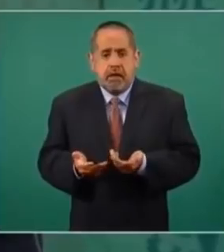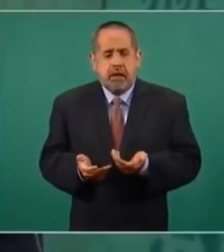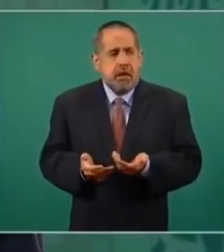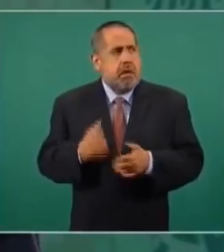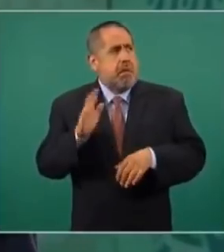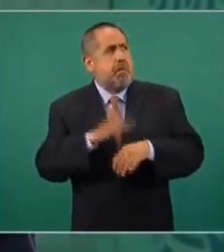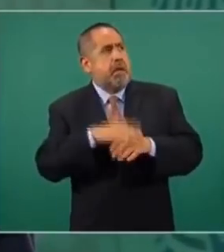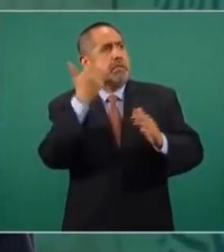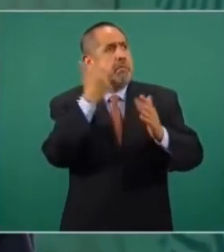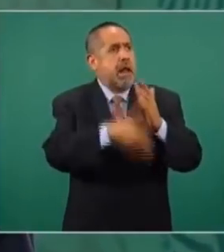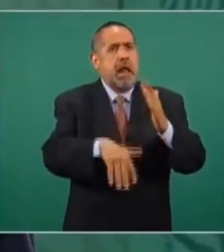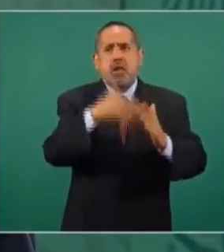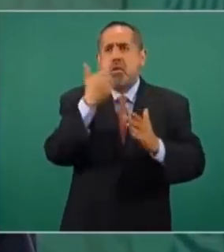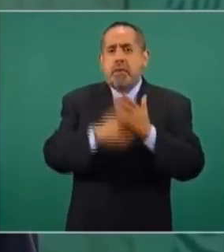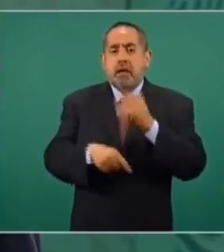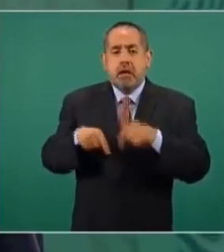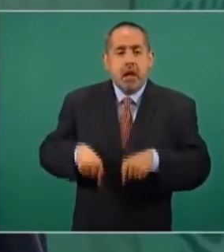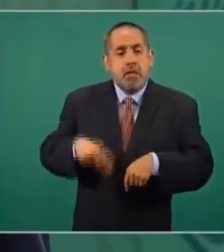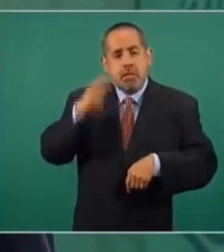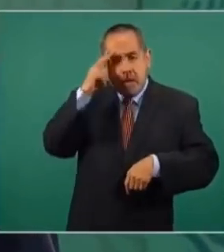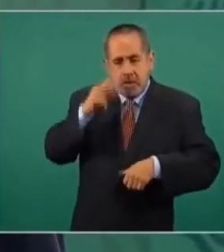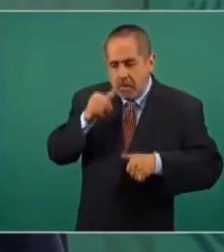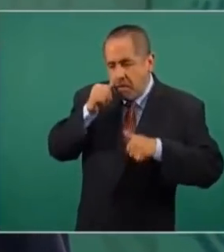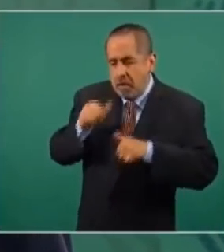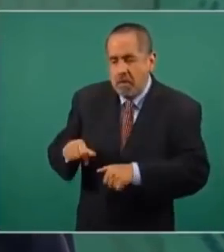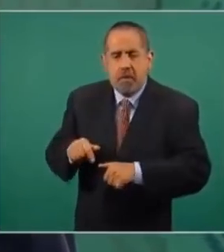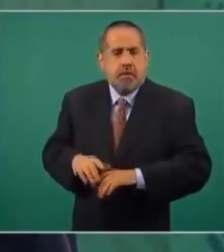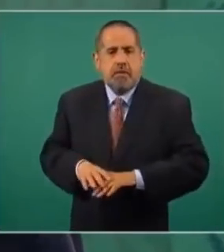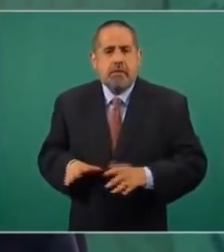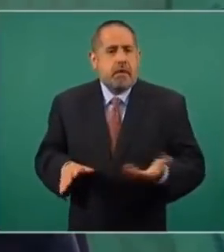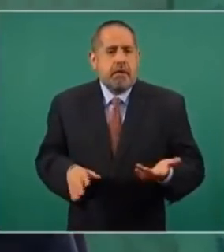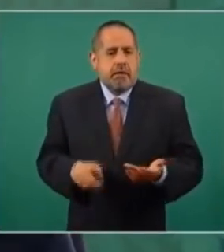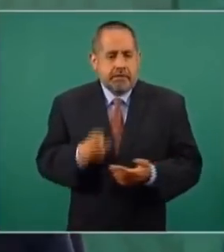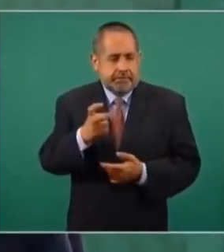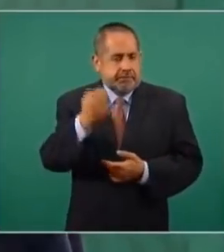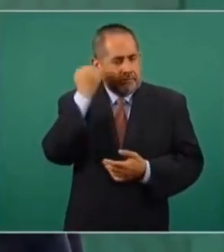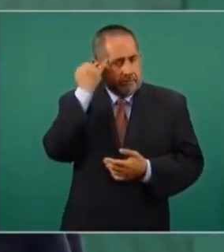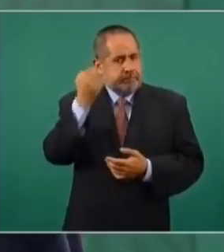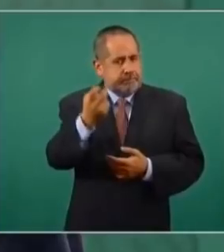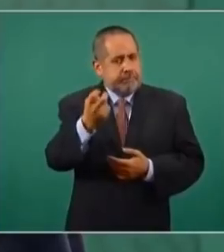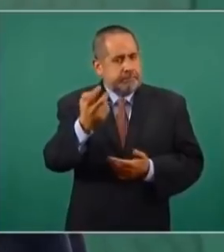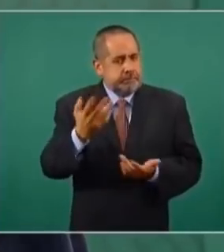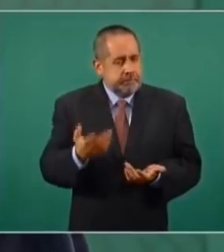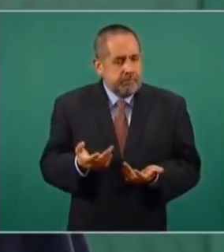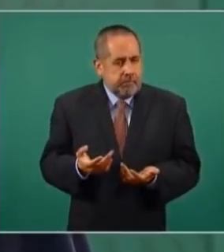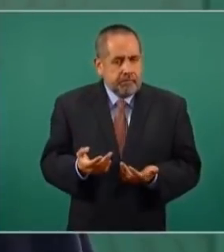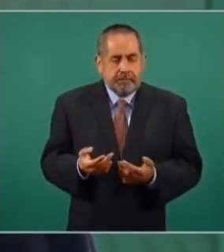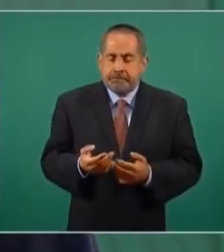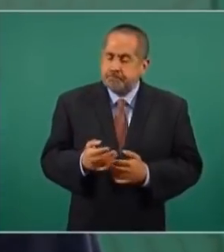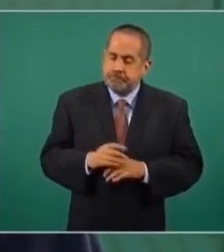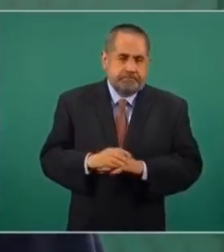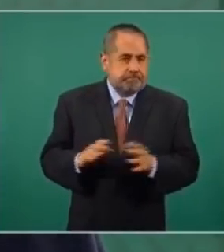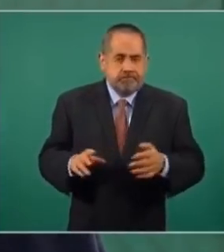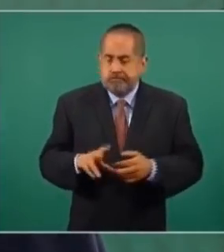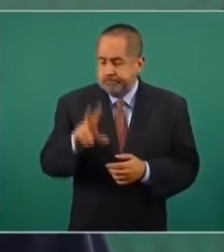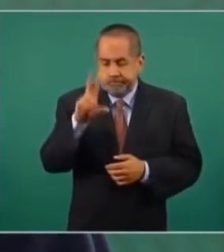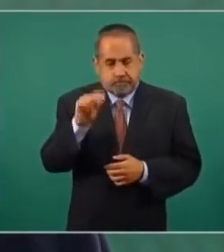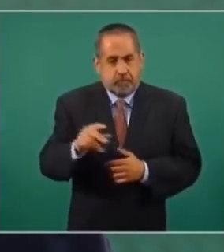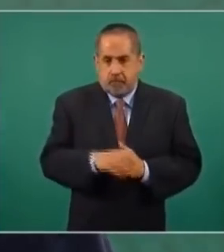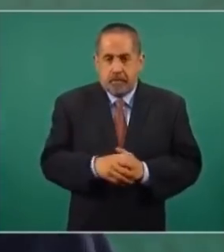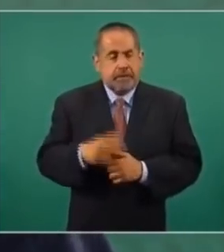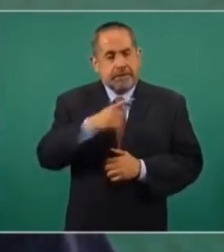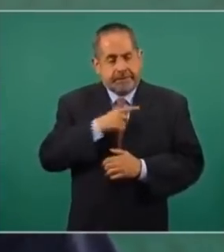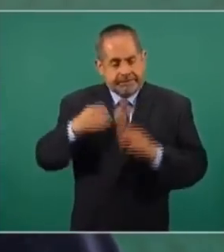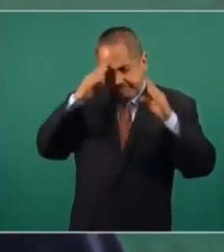más barato. Ese era el planteamiento. Pues no, tenemos